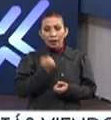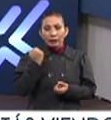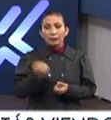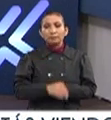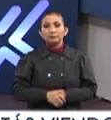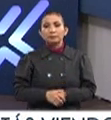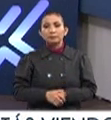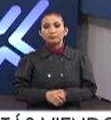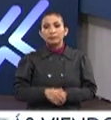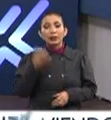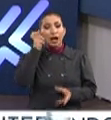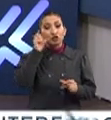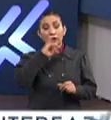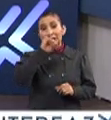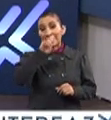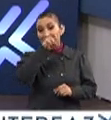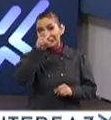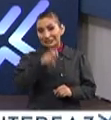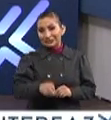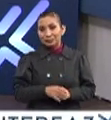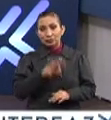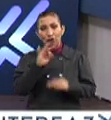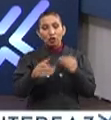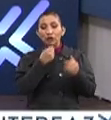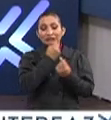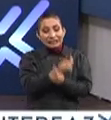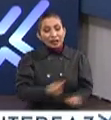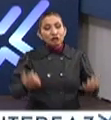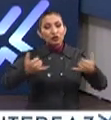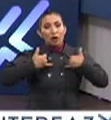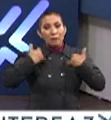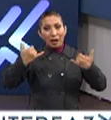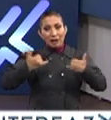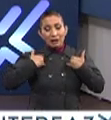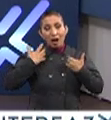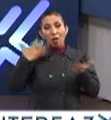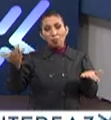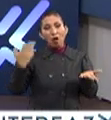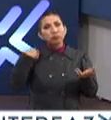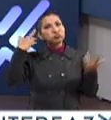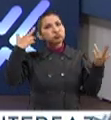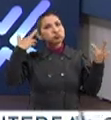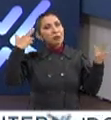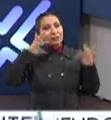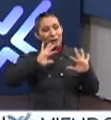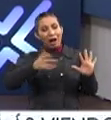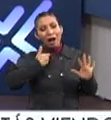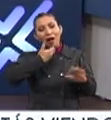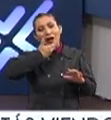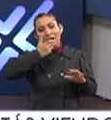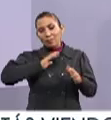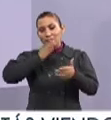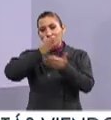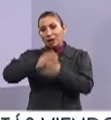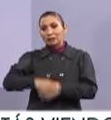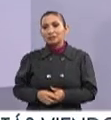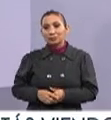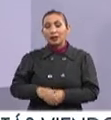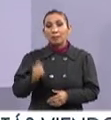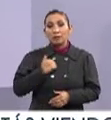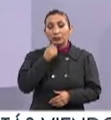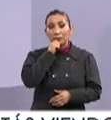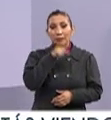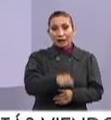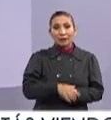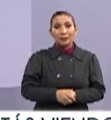éxito. Y bueno, a escuchar jazz, ¿no? Que todos los niños, todos los jóvenes tienen una sonoridad ya de por sí y deberían de acercarse. Y bueno, aprovecho